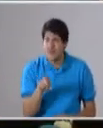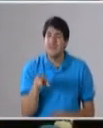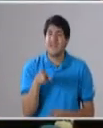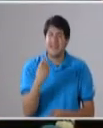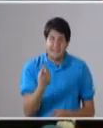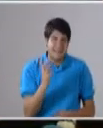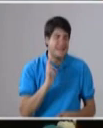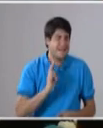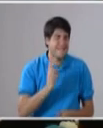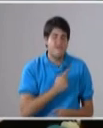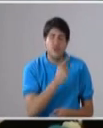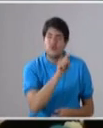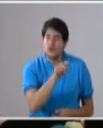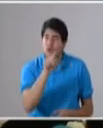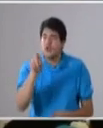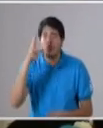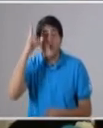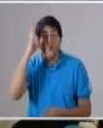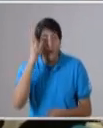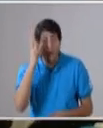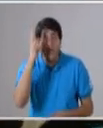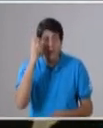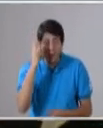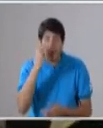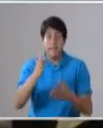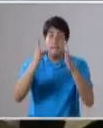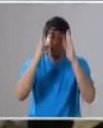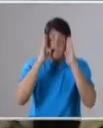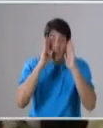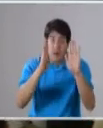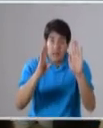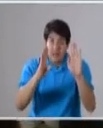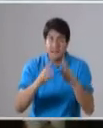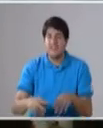¿Quién de vosotros oye, pone atención y escucha?